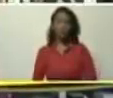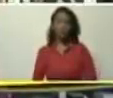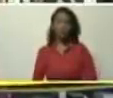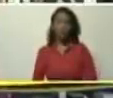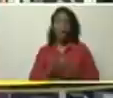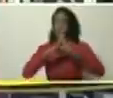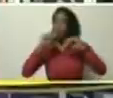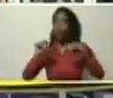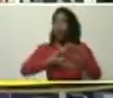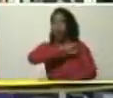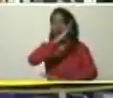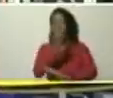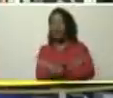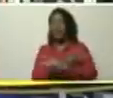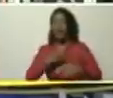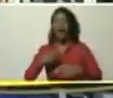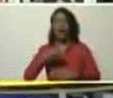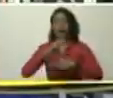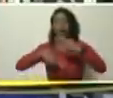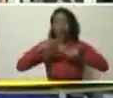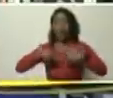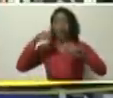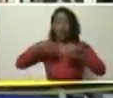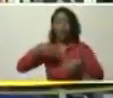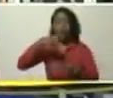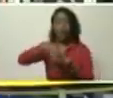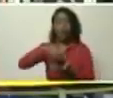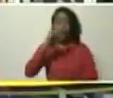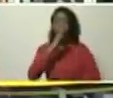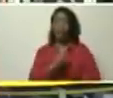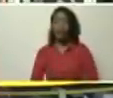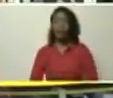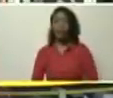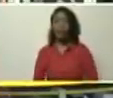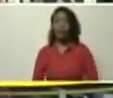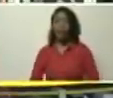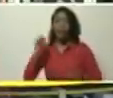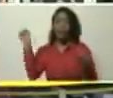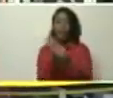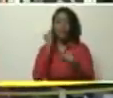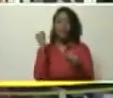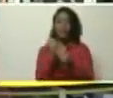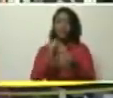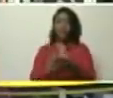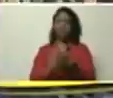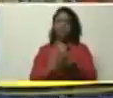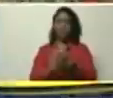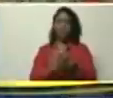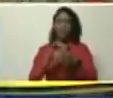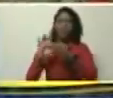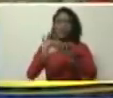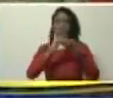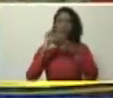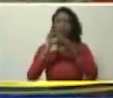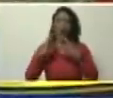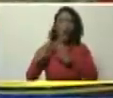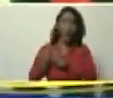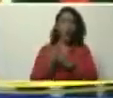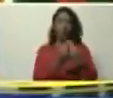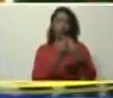todas las fuerzas revolucionarias de Barinas, de trabajo colectivo, unitario,